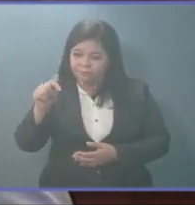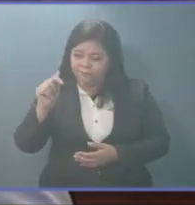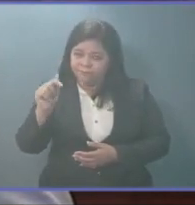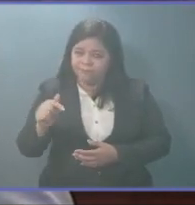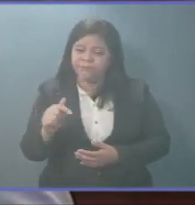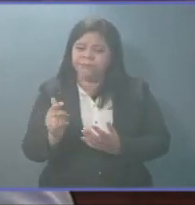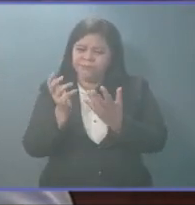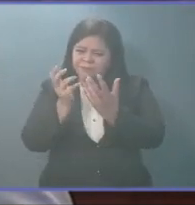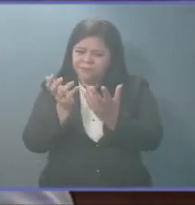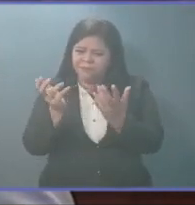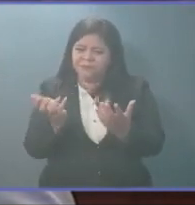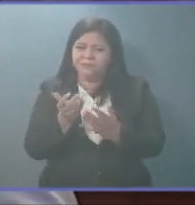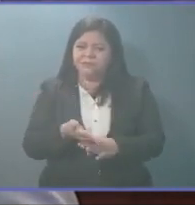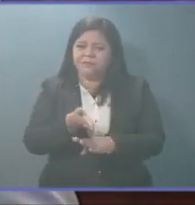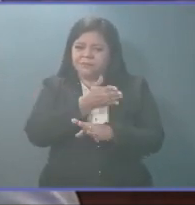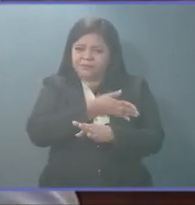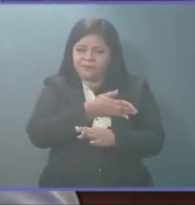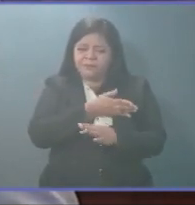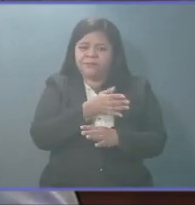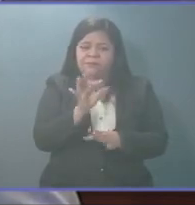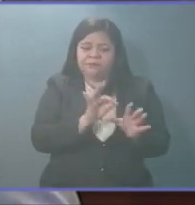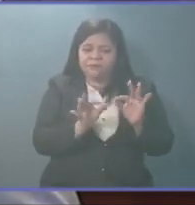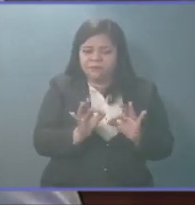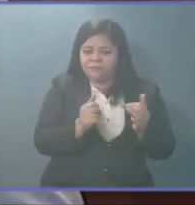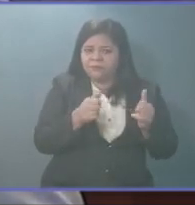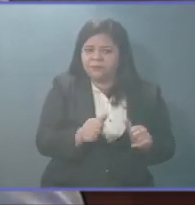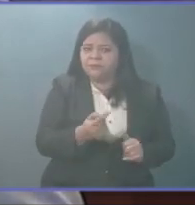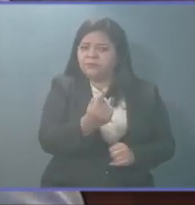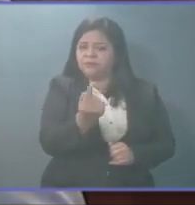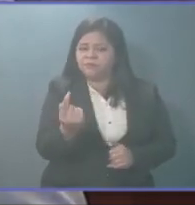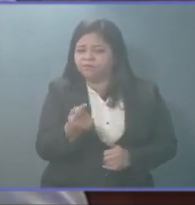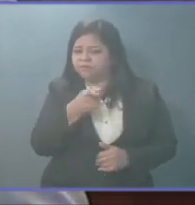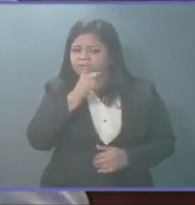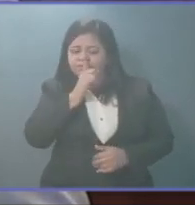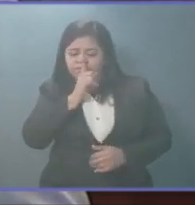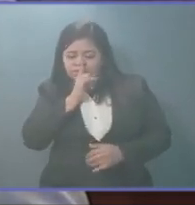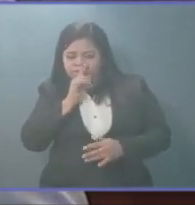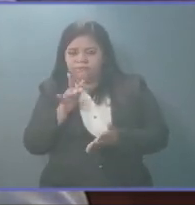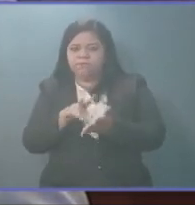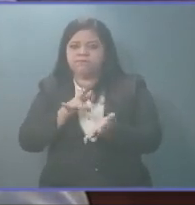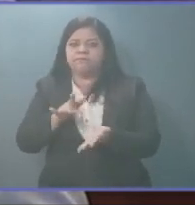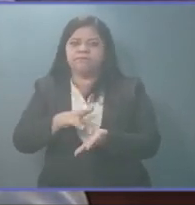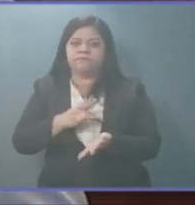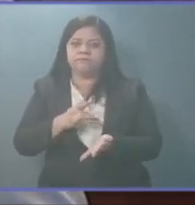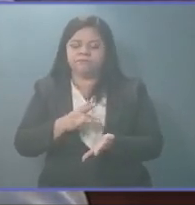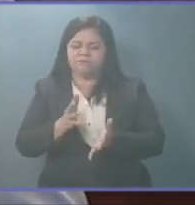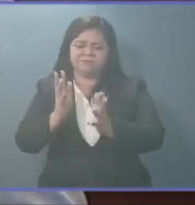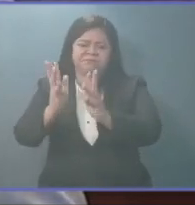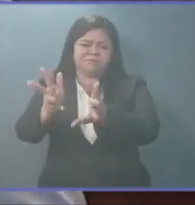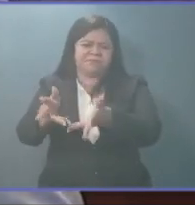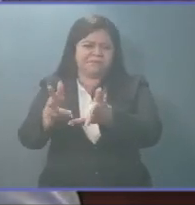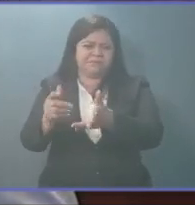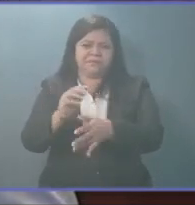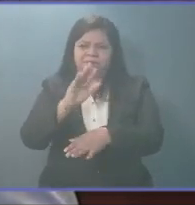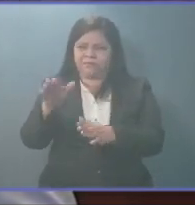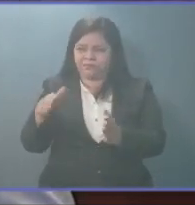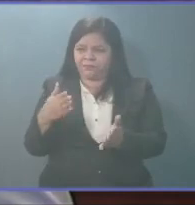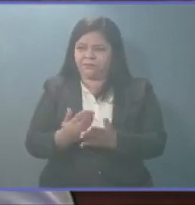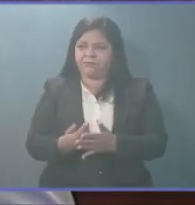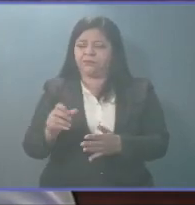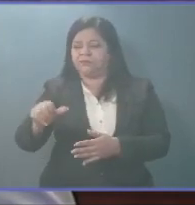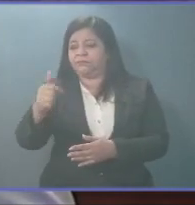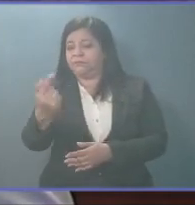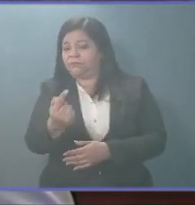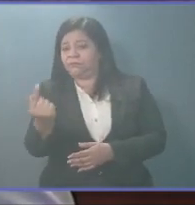las sombras de la complicidad de los aquí presentes con el silencio, aprovechamiento y cínico abandono de otros que los